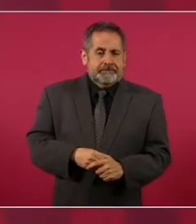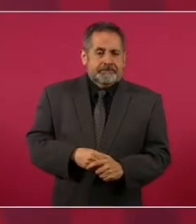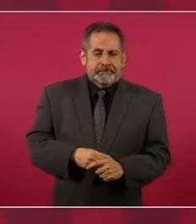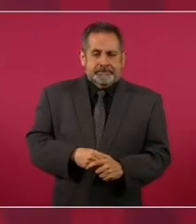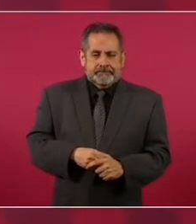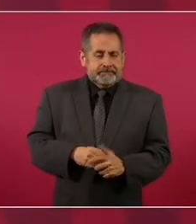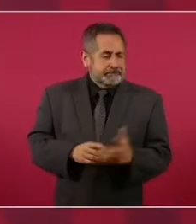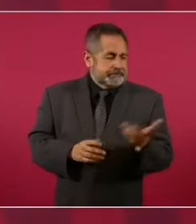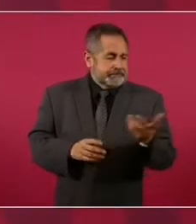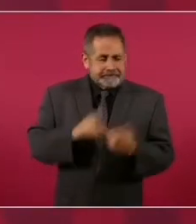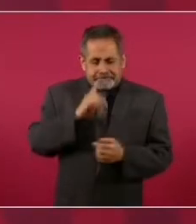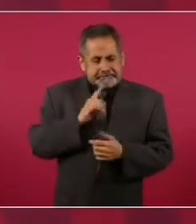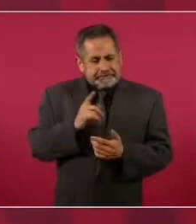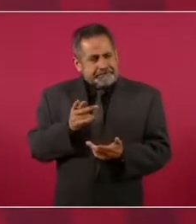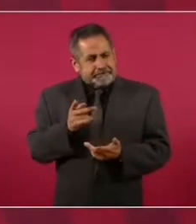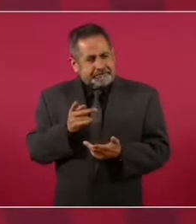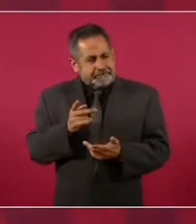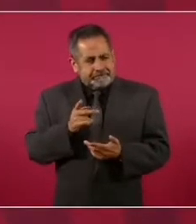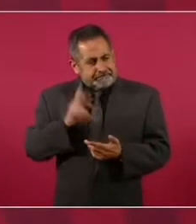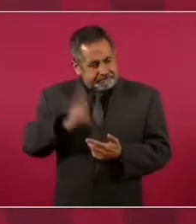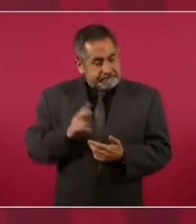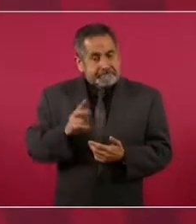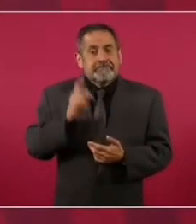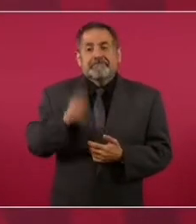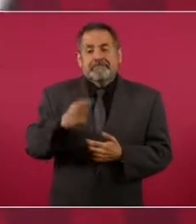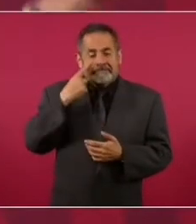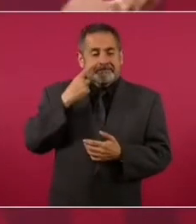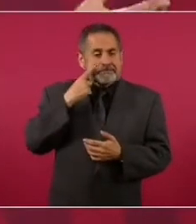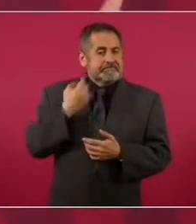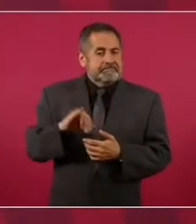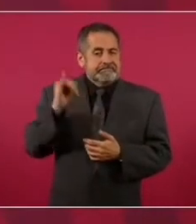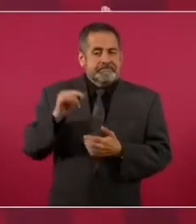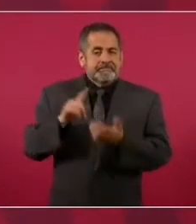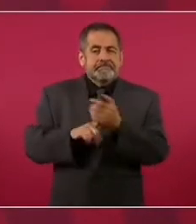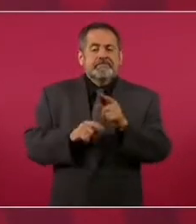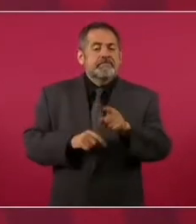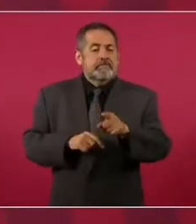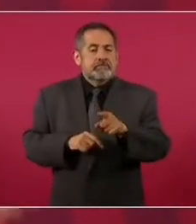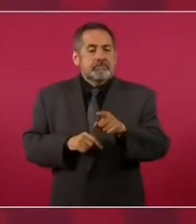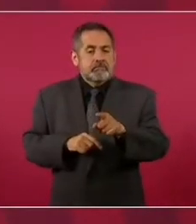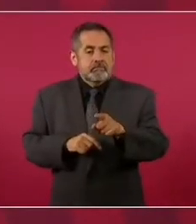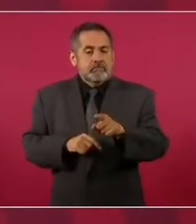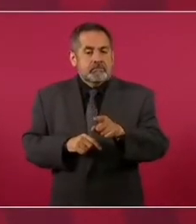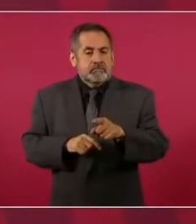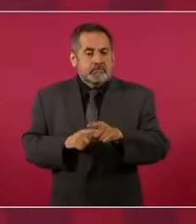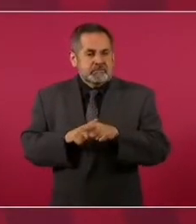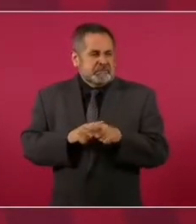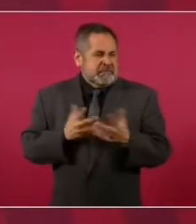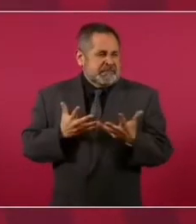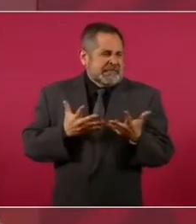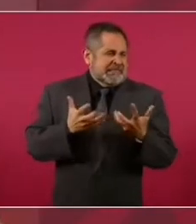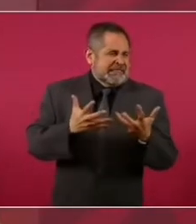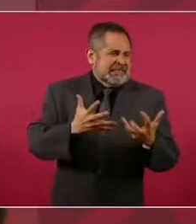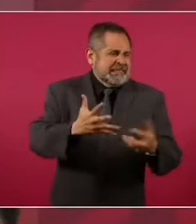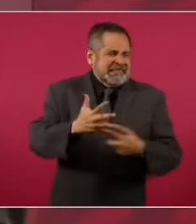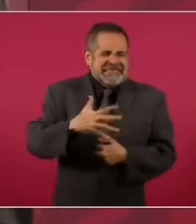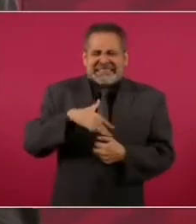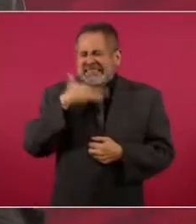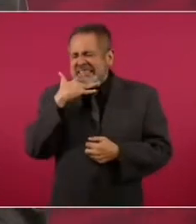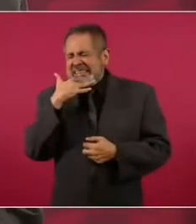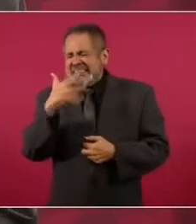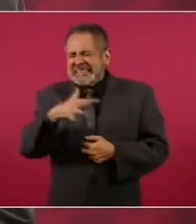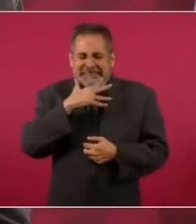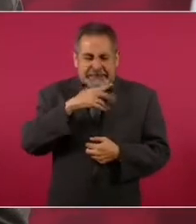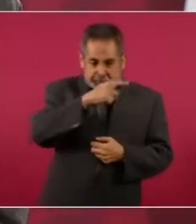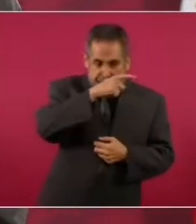Parece mentira, ¿no? Pero hay veces que los más ambiciosos y